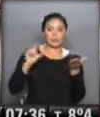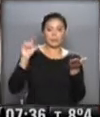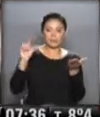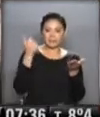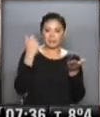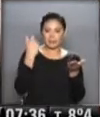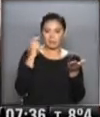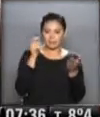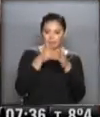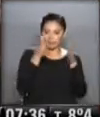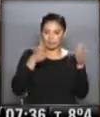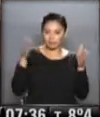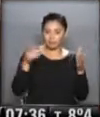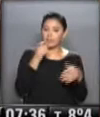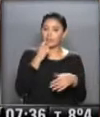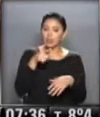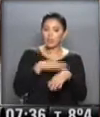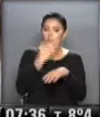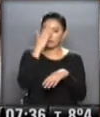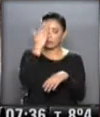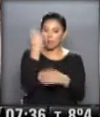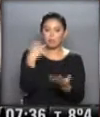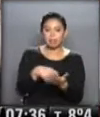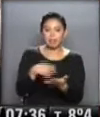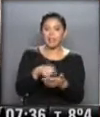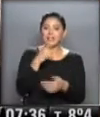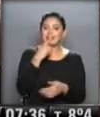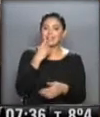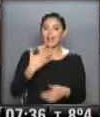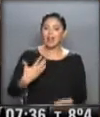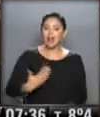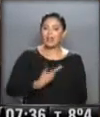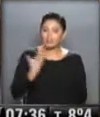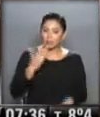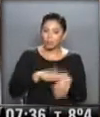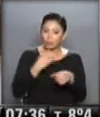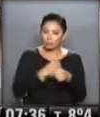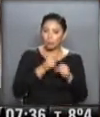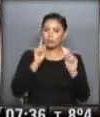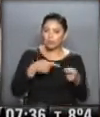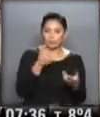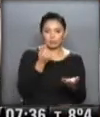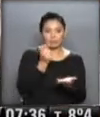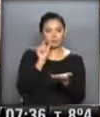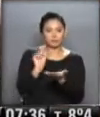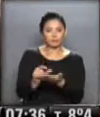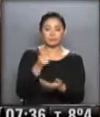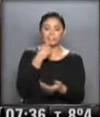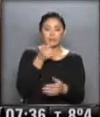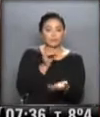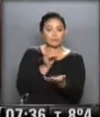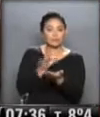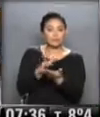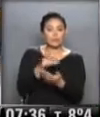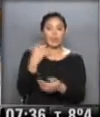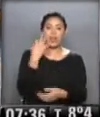si tiene una enfermedad está cubierta si tiene un accidente de trabajo también va a estar cubierta si las llegan a despedir va a